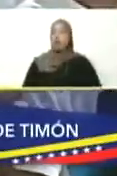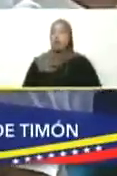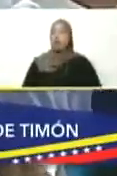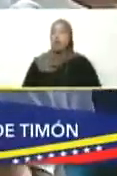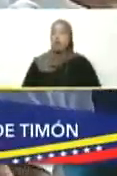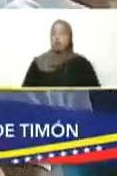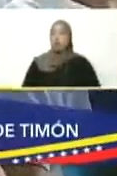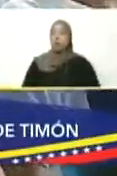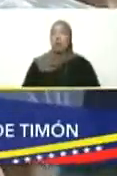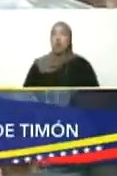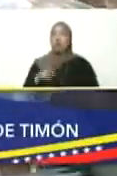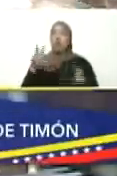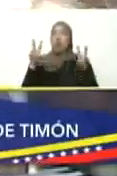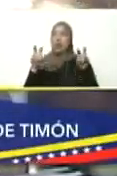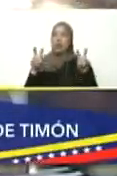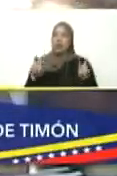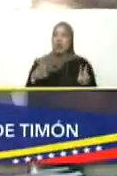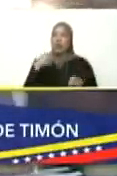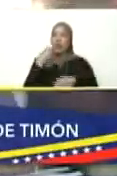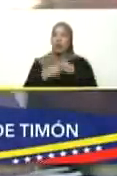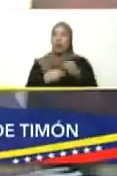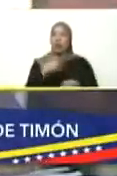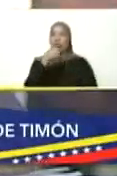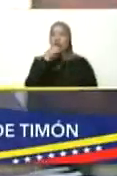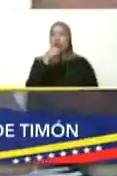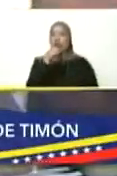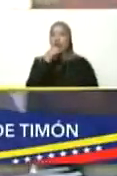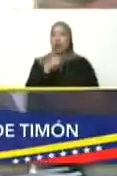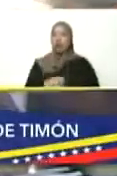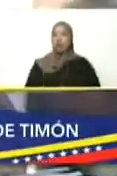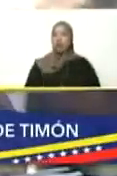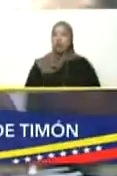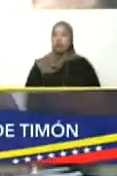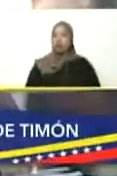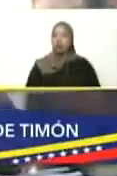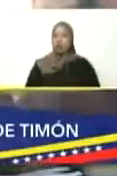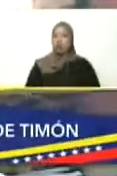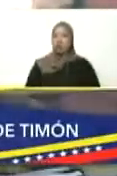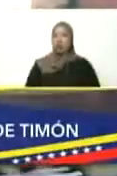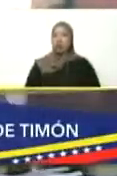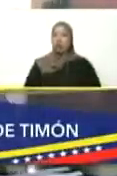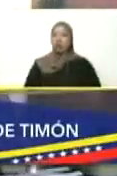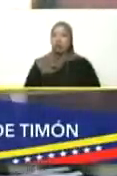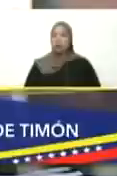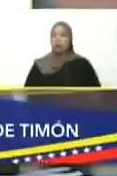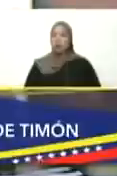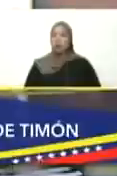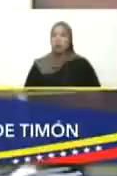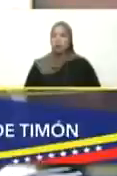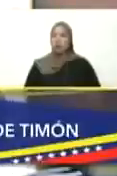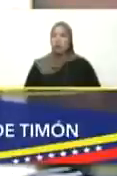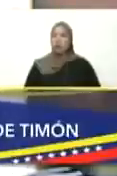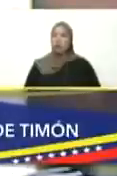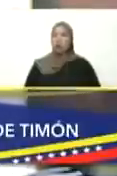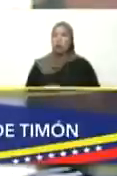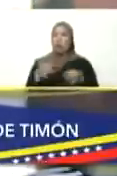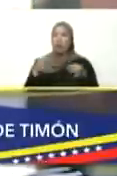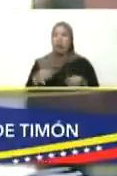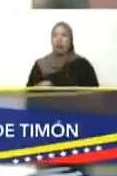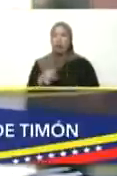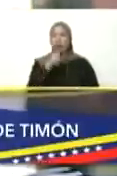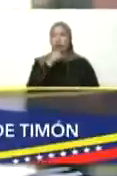Una nueva etapa, compañero. Compañero Jorge Riaza, Ángel,